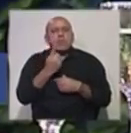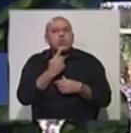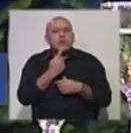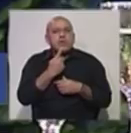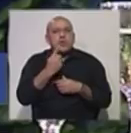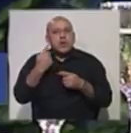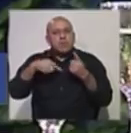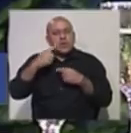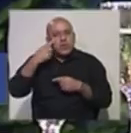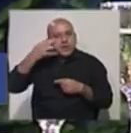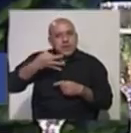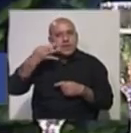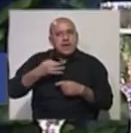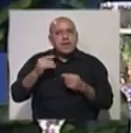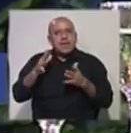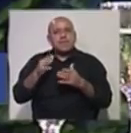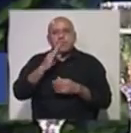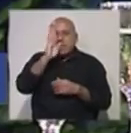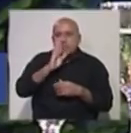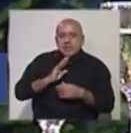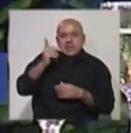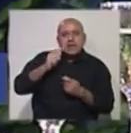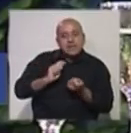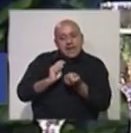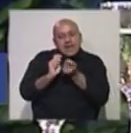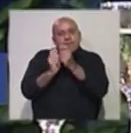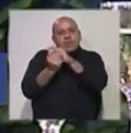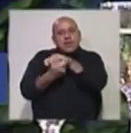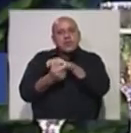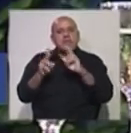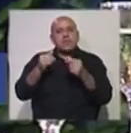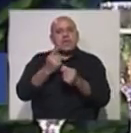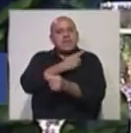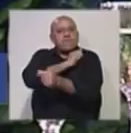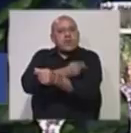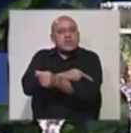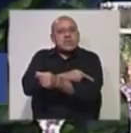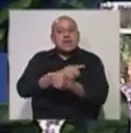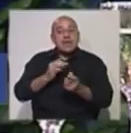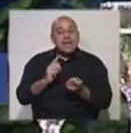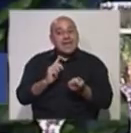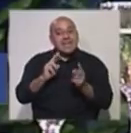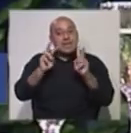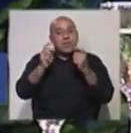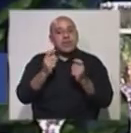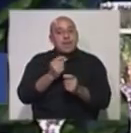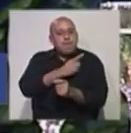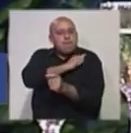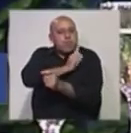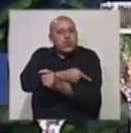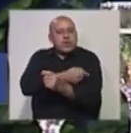realidad, lo que está cambiando en Brasil son las correlaciones de fuerza de poder, básicamente desde el mundo del poder